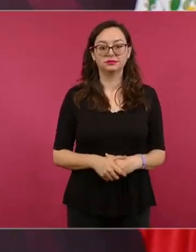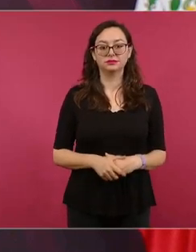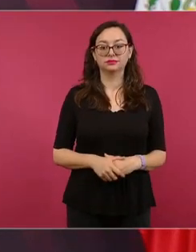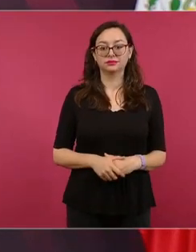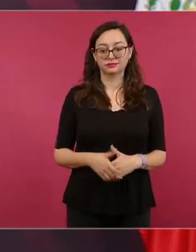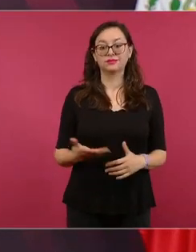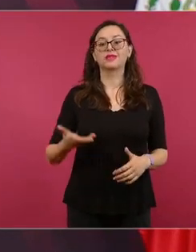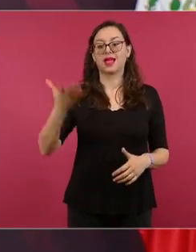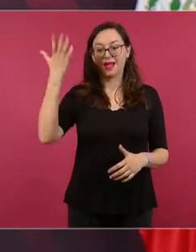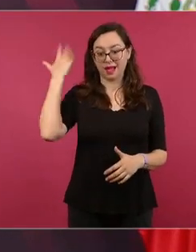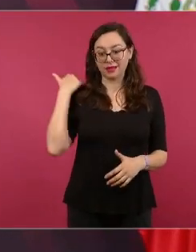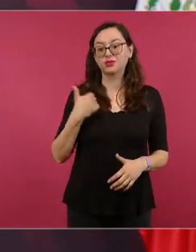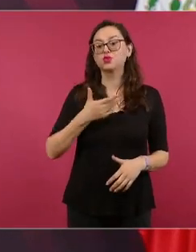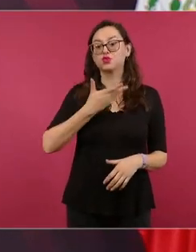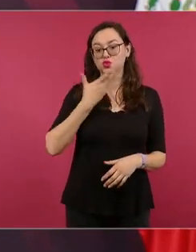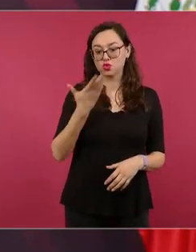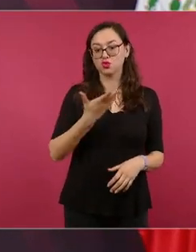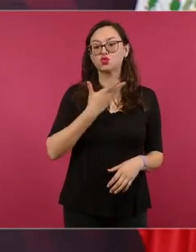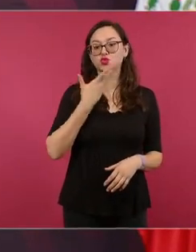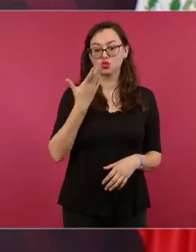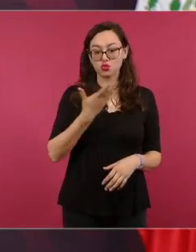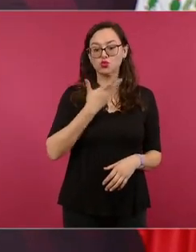Así era.